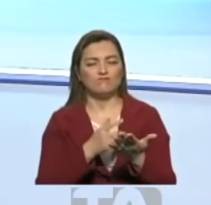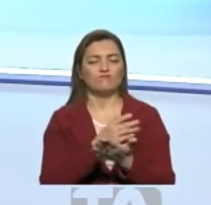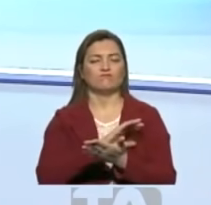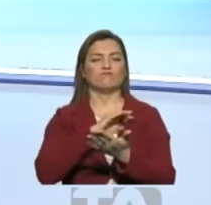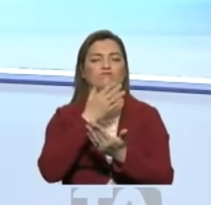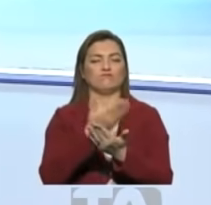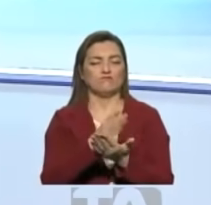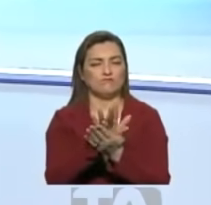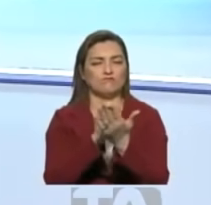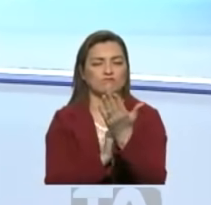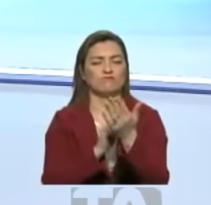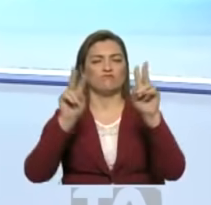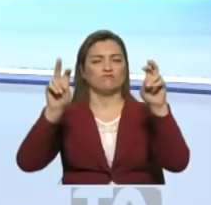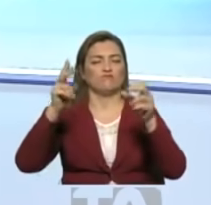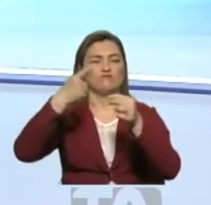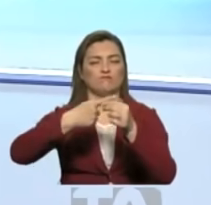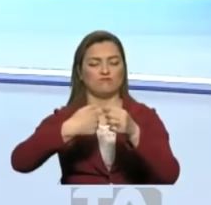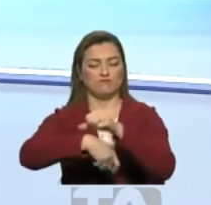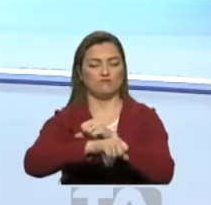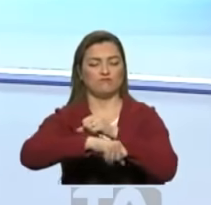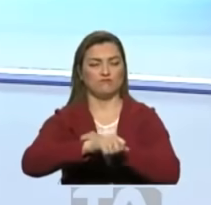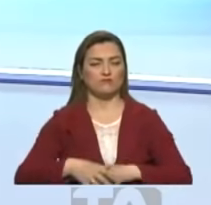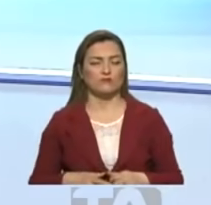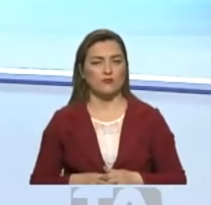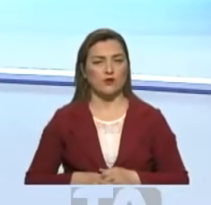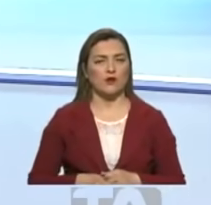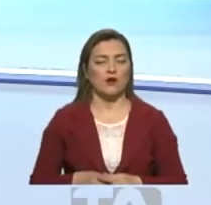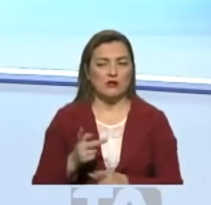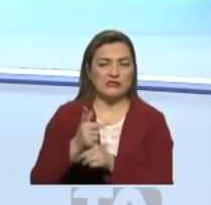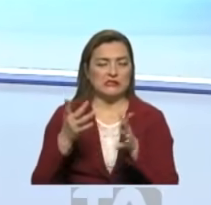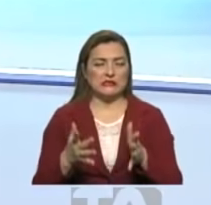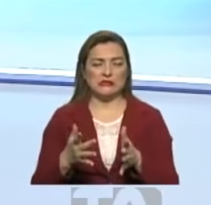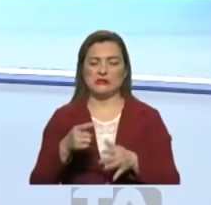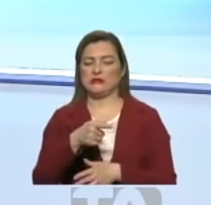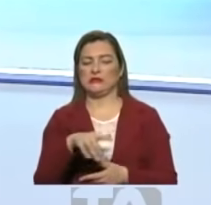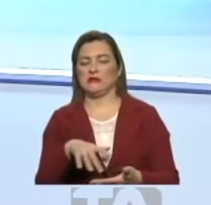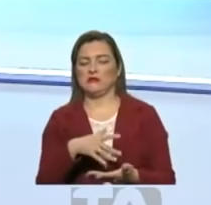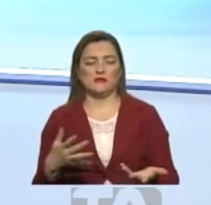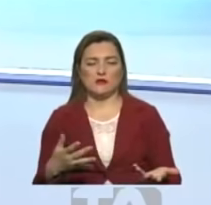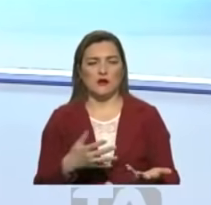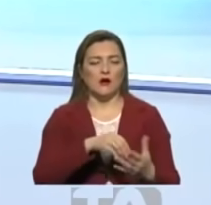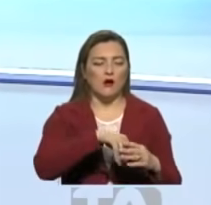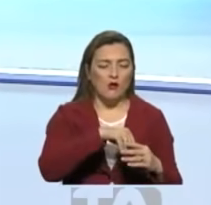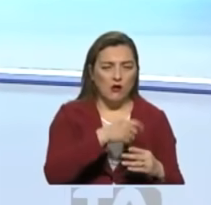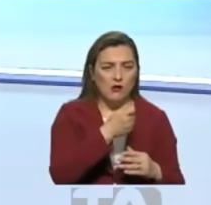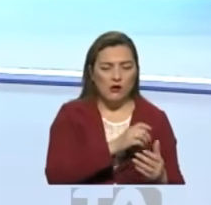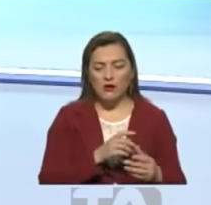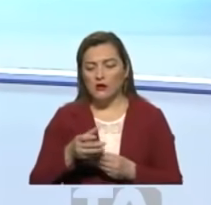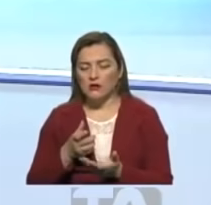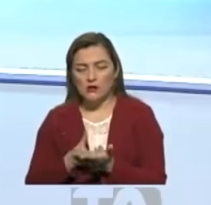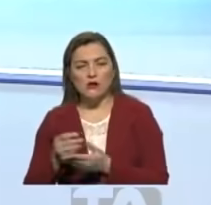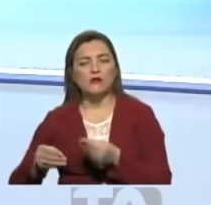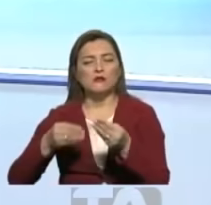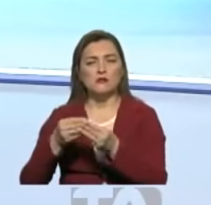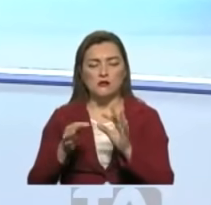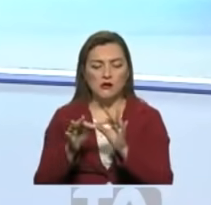Cancha. Hay ediles que cuestionan este proyecto y creen que con estos recursos se pudo solucionar temas como la limpieza y mantenimiento de